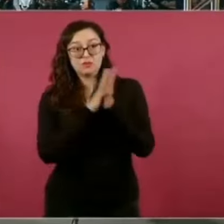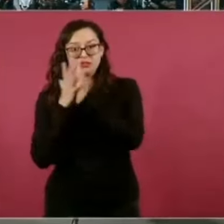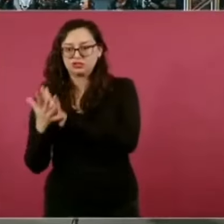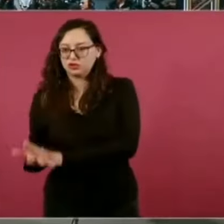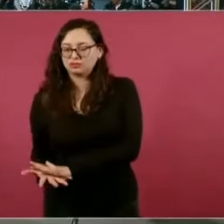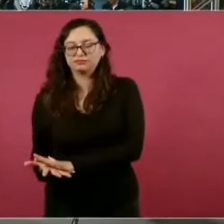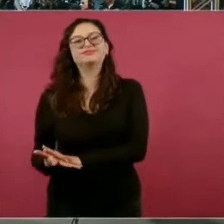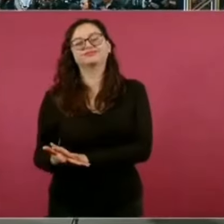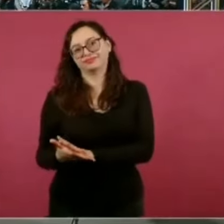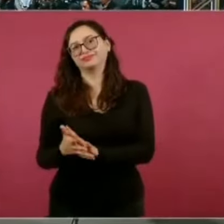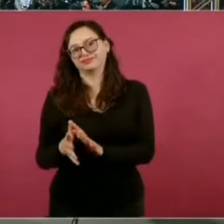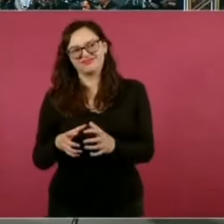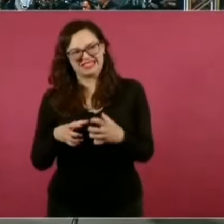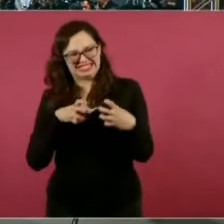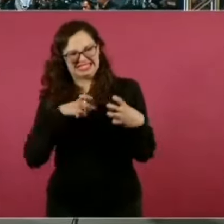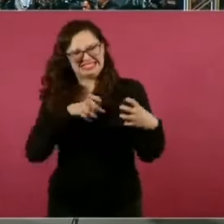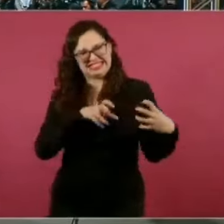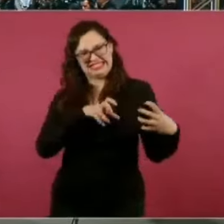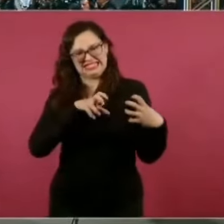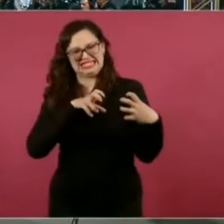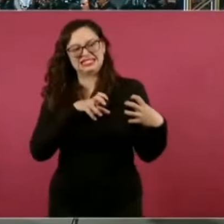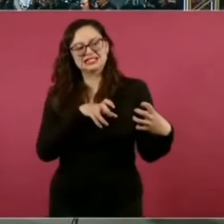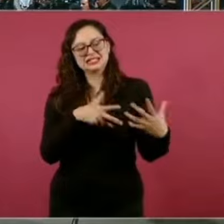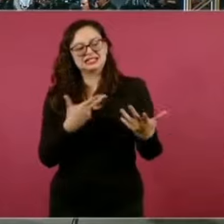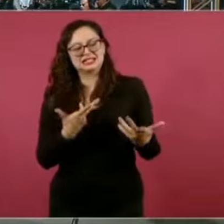la corrupción. Es una